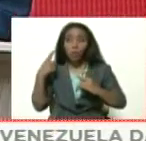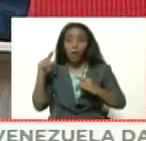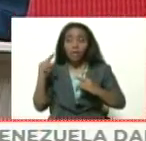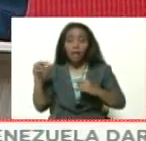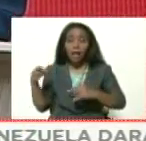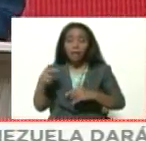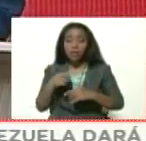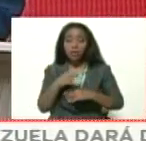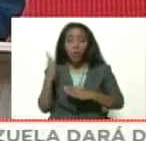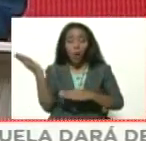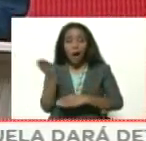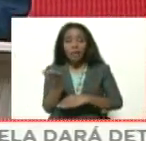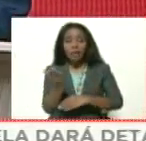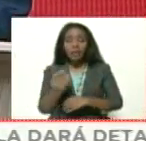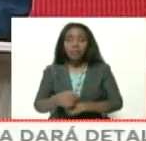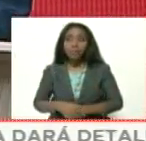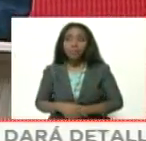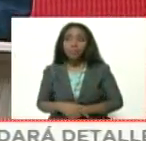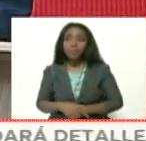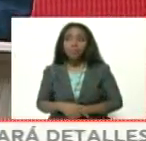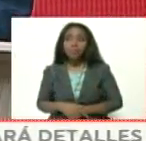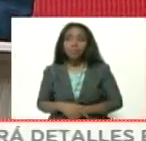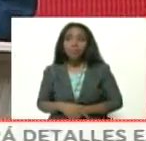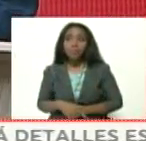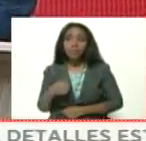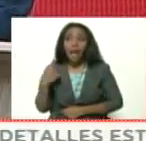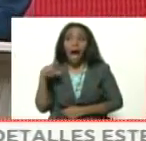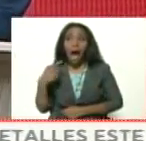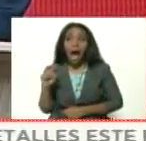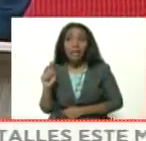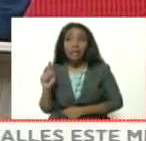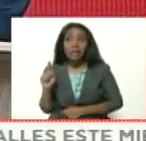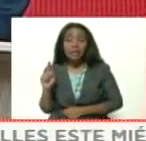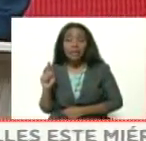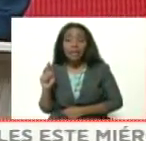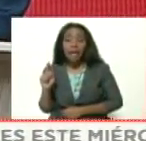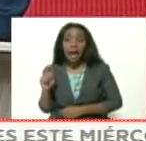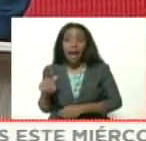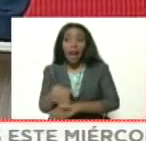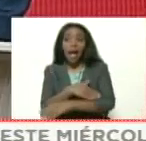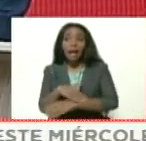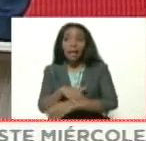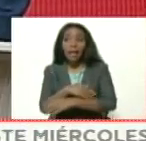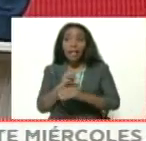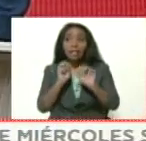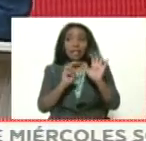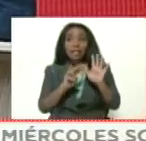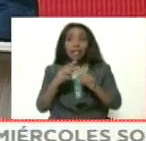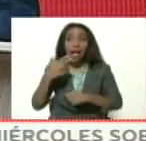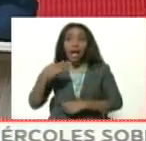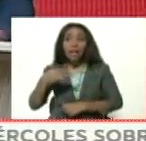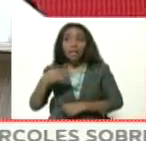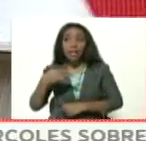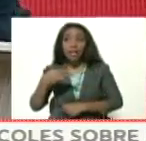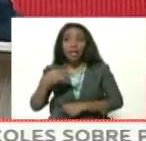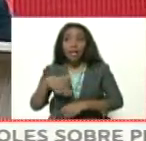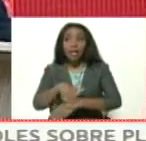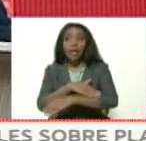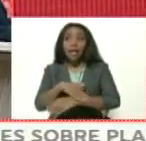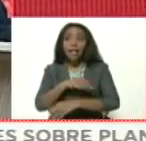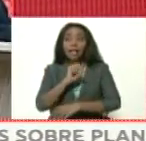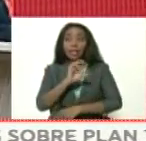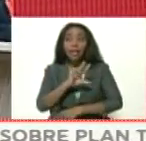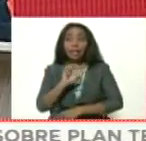Hacha. Está en la carrera 7H con calle 34,